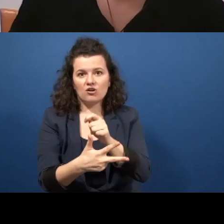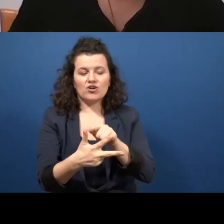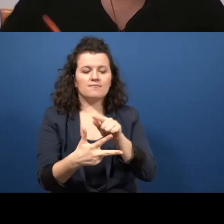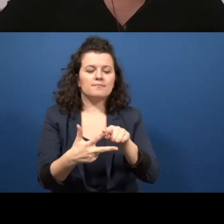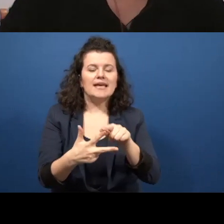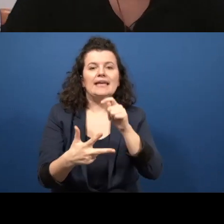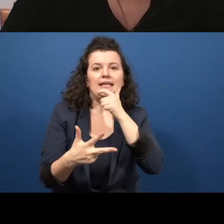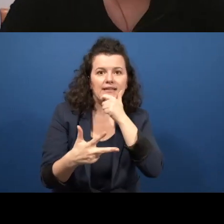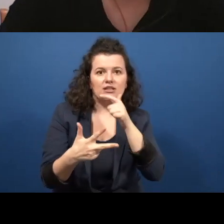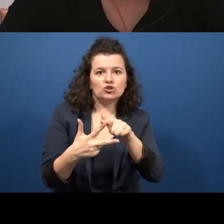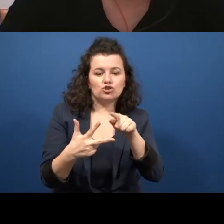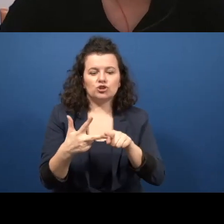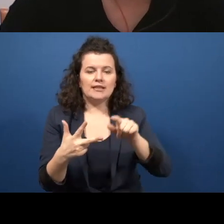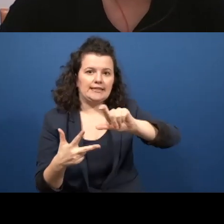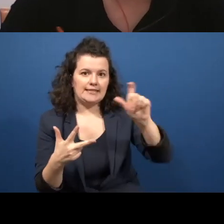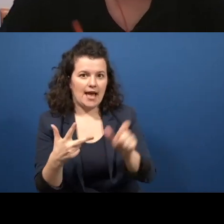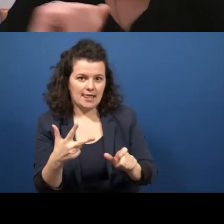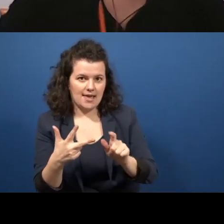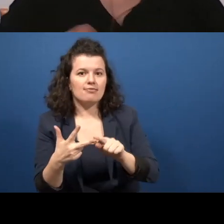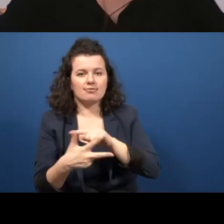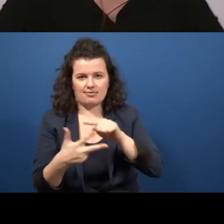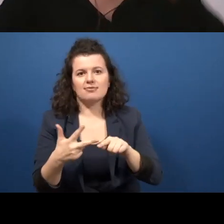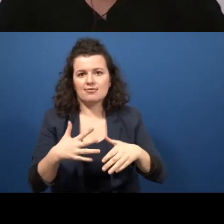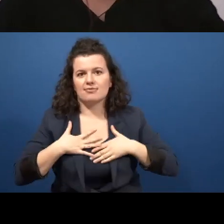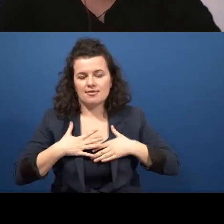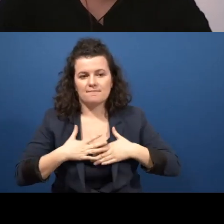italiano, húngaro y inglés en un principio.